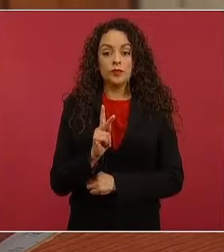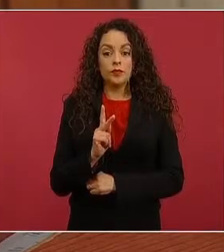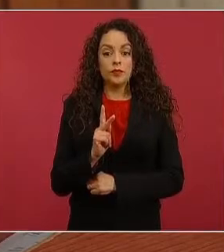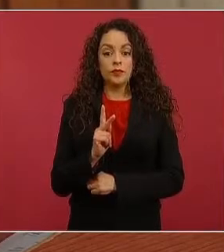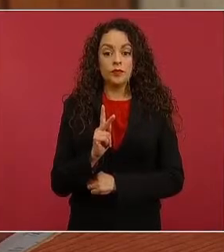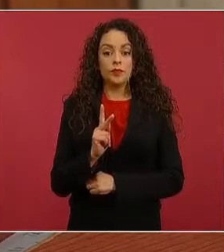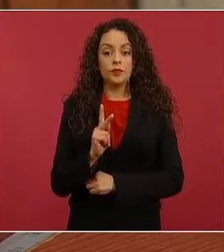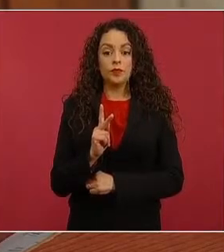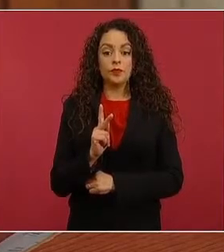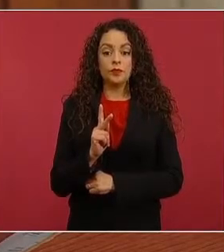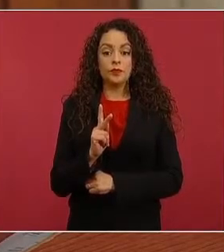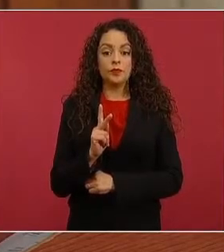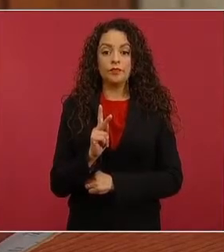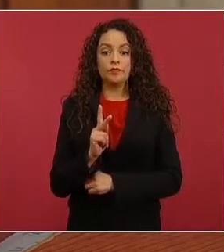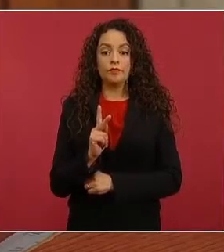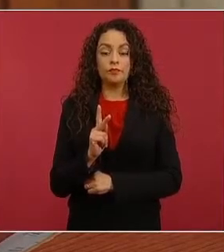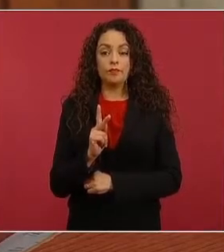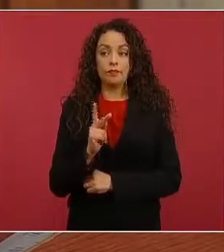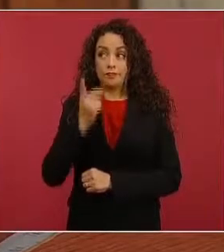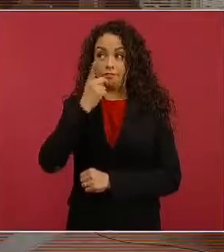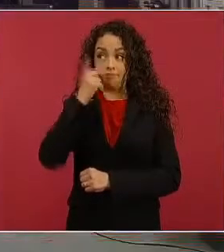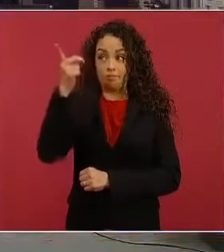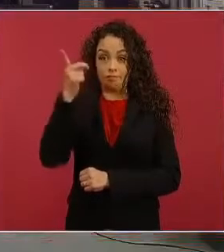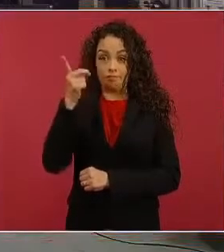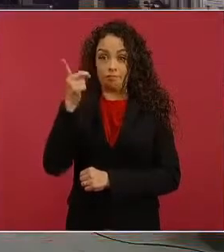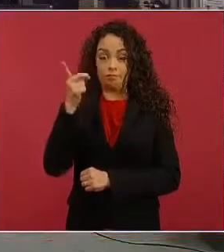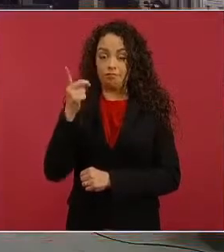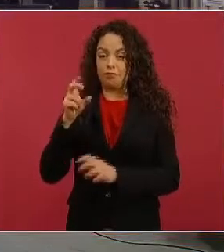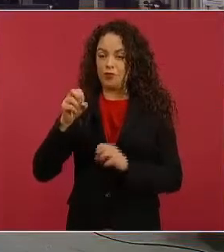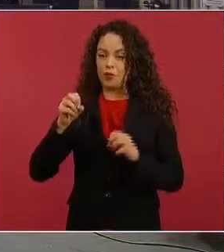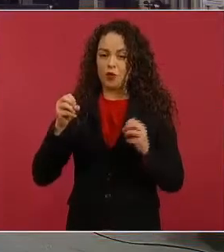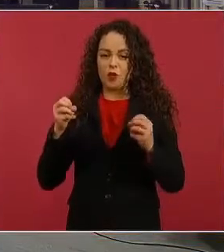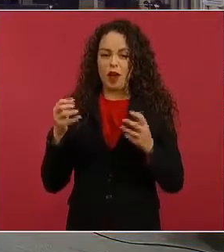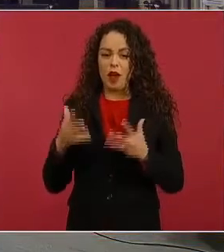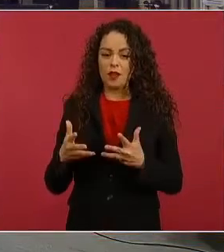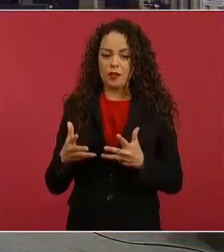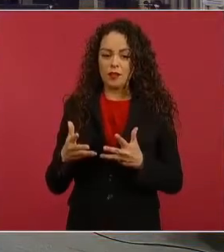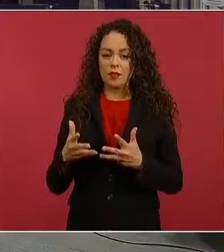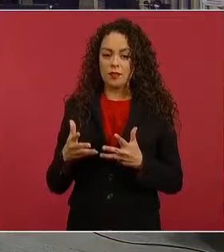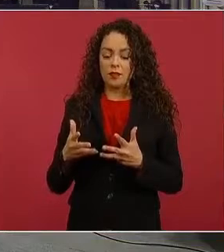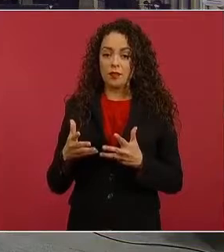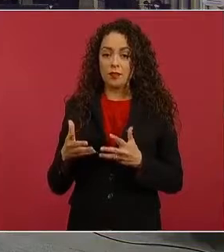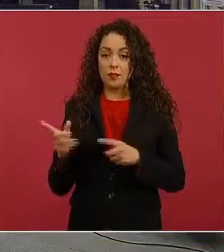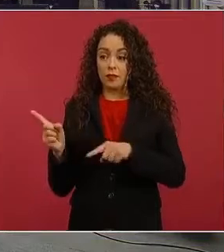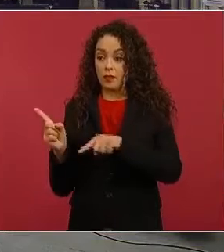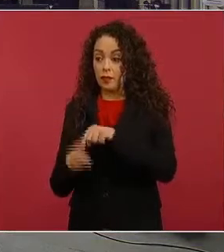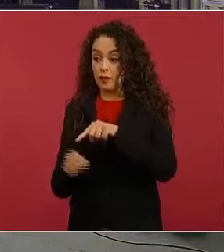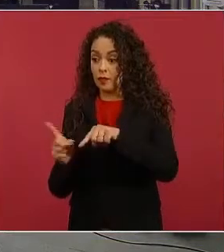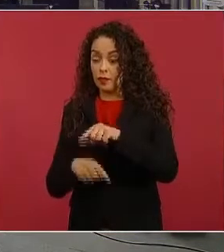se añade que aún así no se han revocado contratos